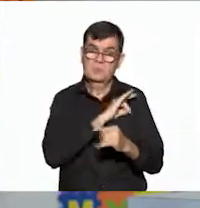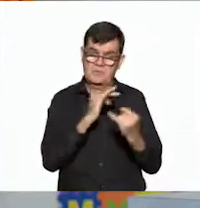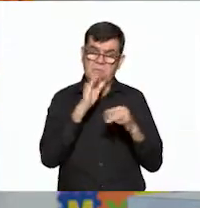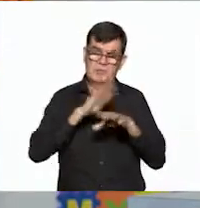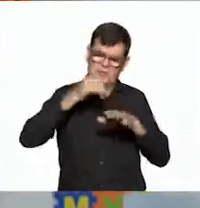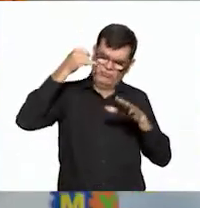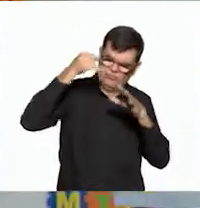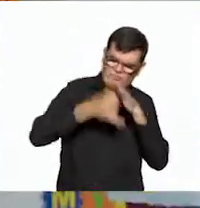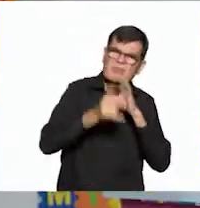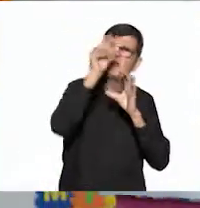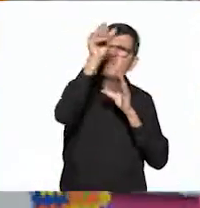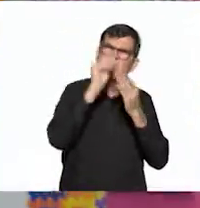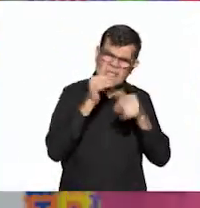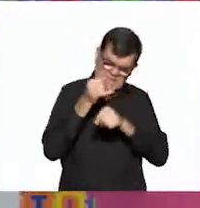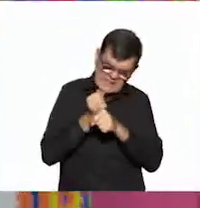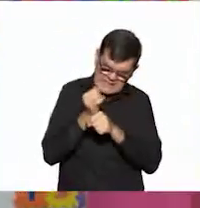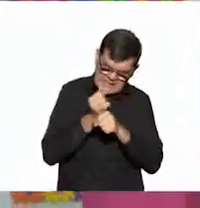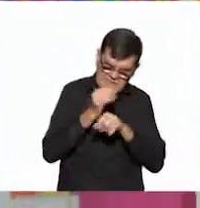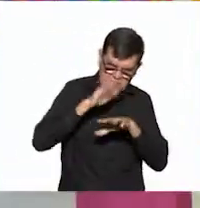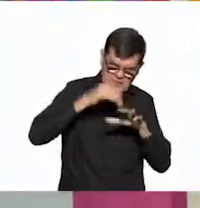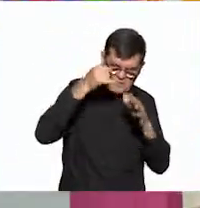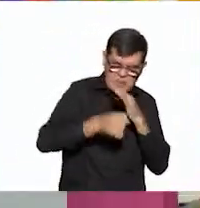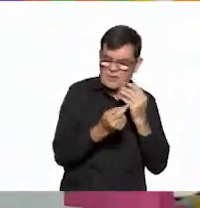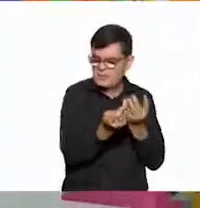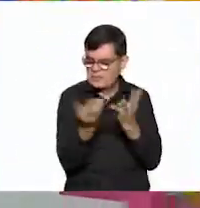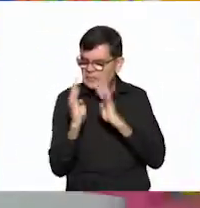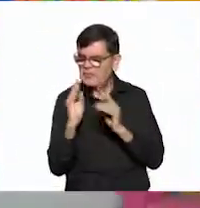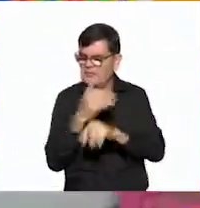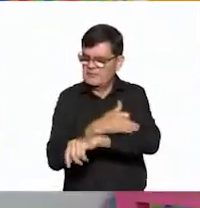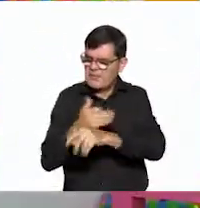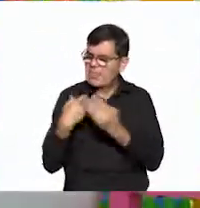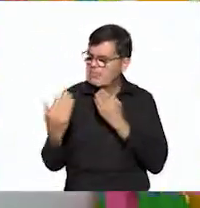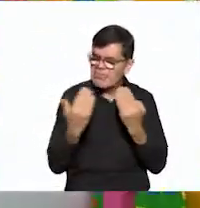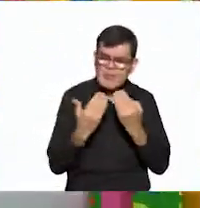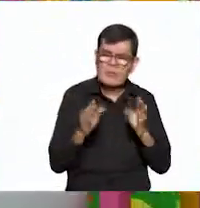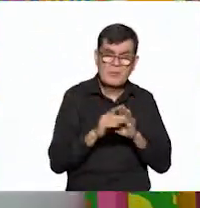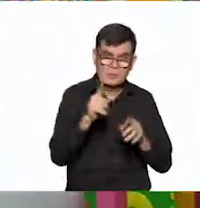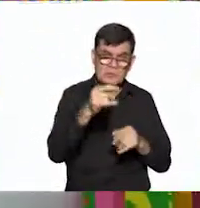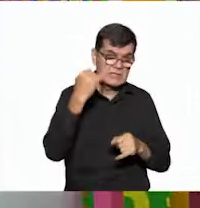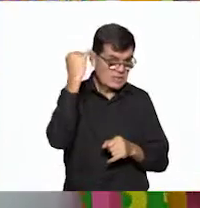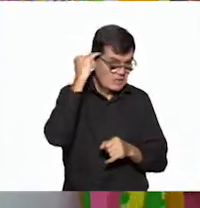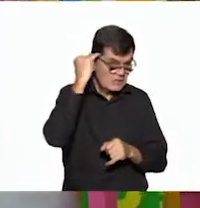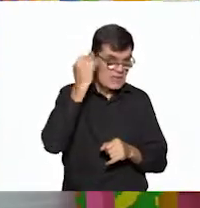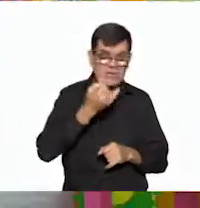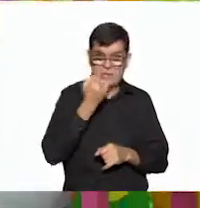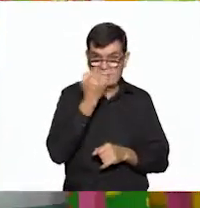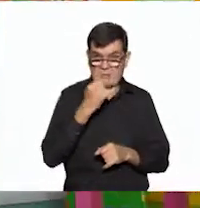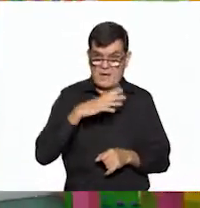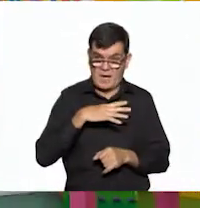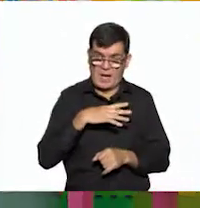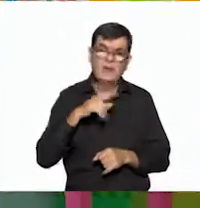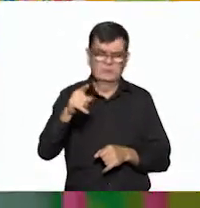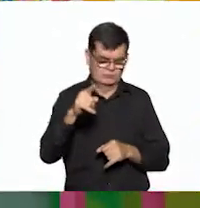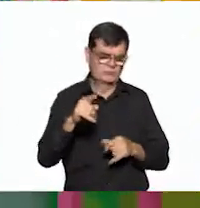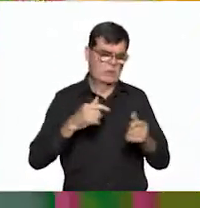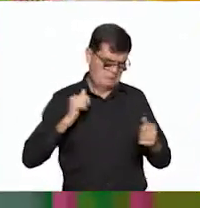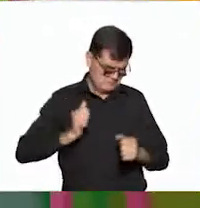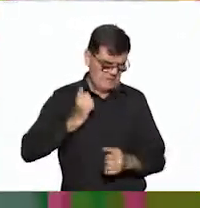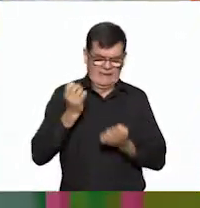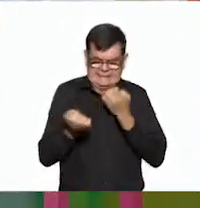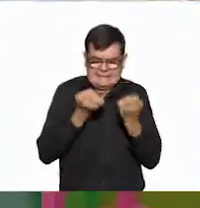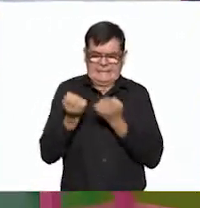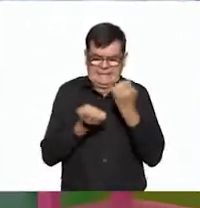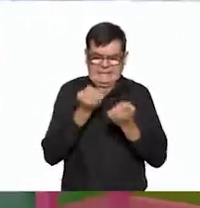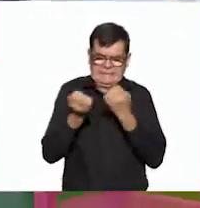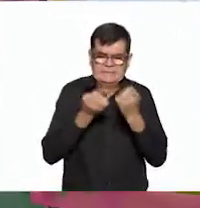posible, consulta otros libros y comenta el tema de hoy con tu familia. Y si tienes la fortuna de hablar una lengua indígena, aprovecha también este